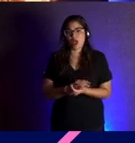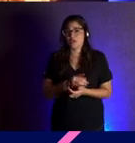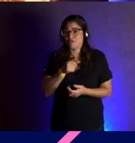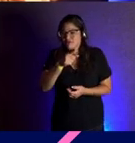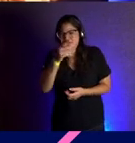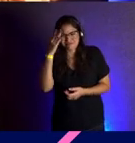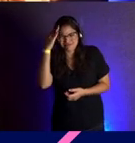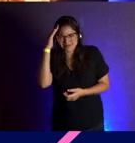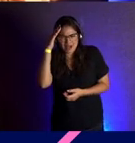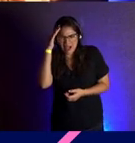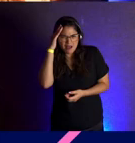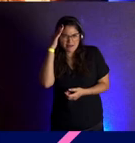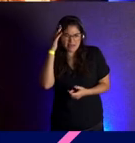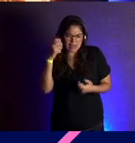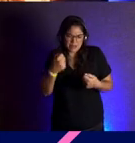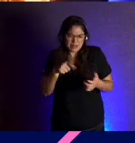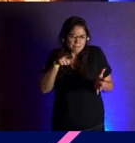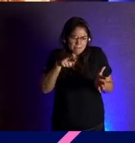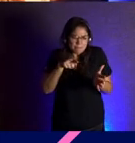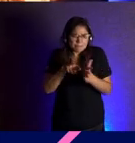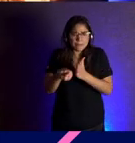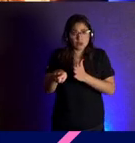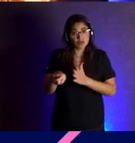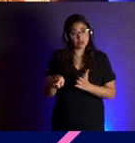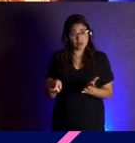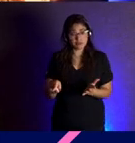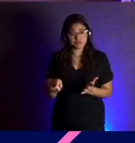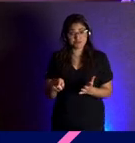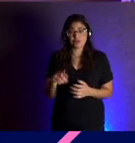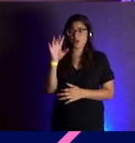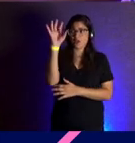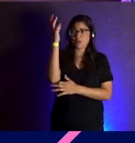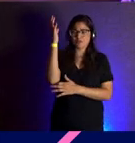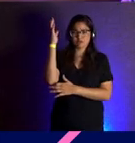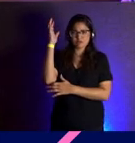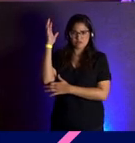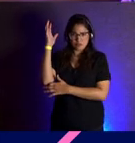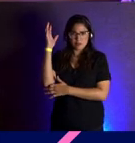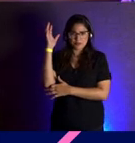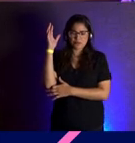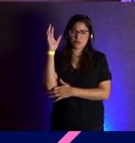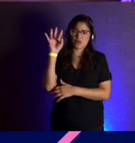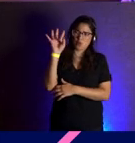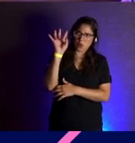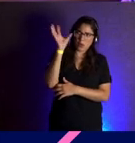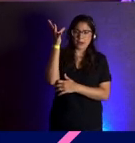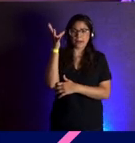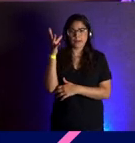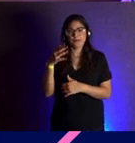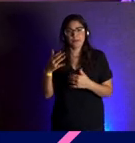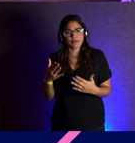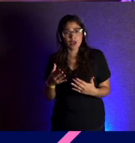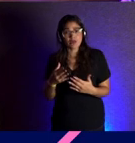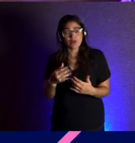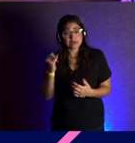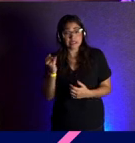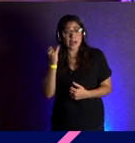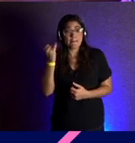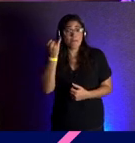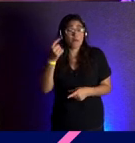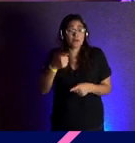de los datos. Los temas ambientales tienen una ventaja sobre todos los demás. Y es que contamos con